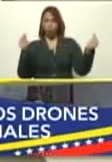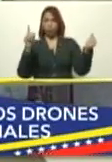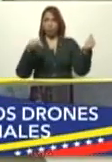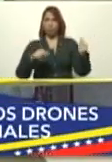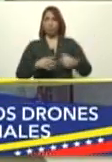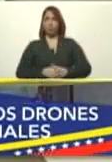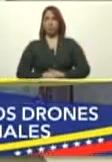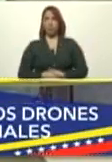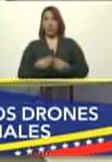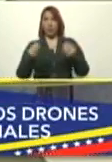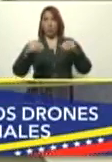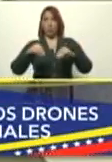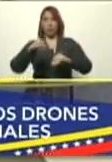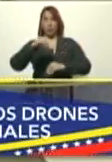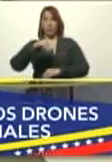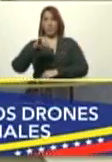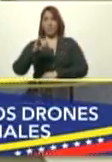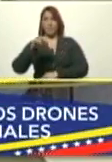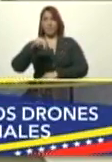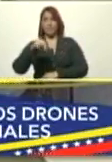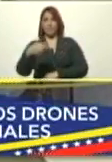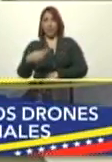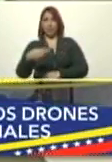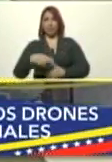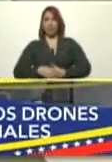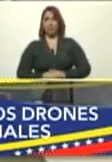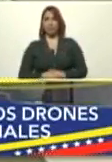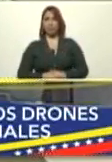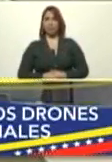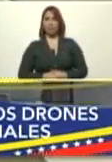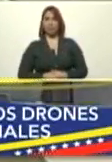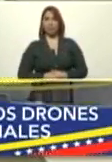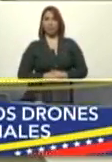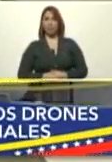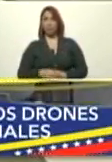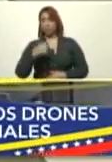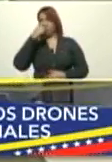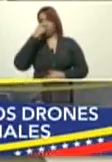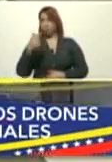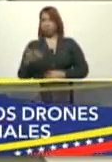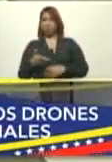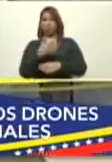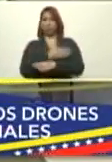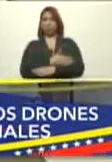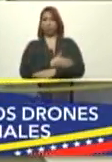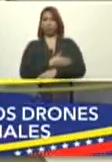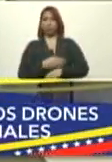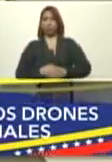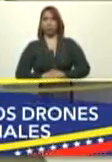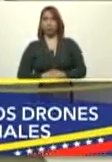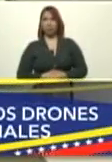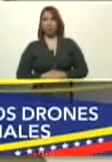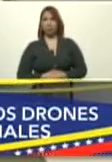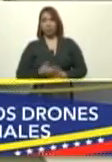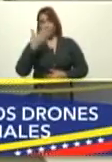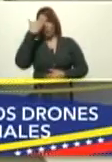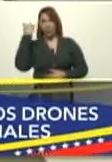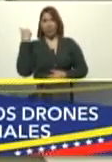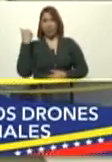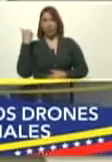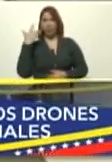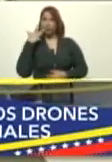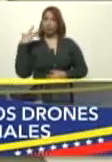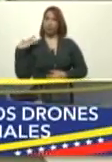Precisamente los acuerdos de Minsk fueron desconocidos, pateados por la